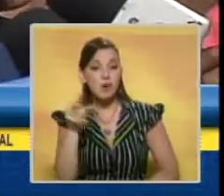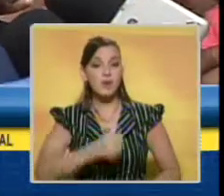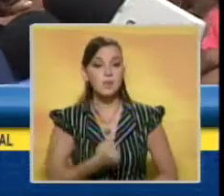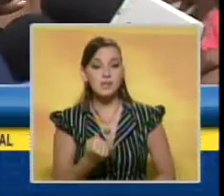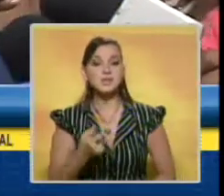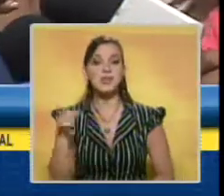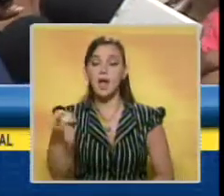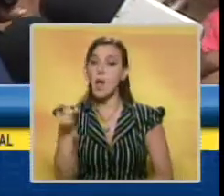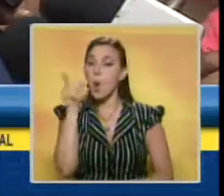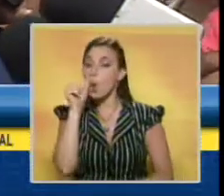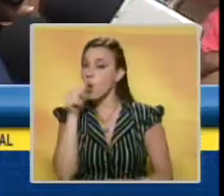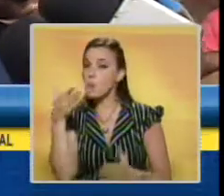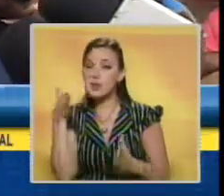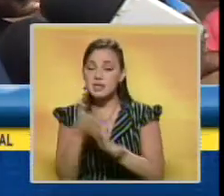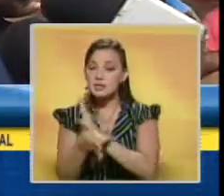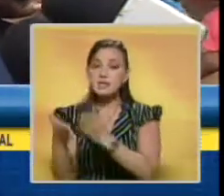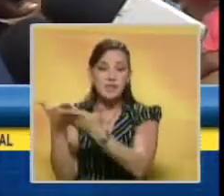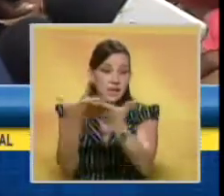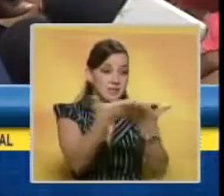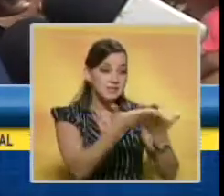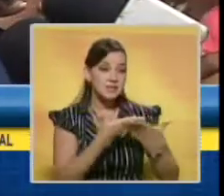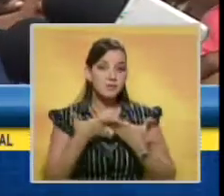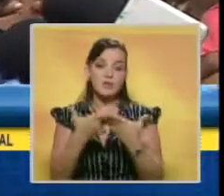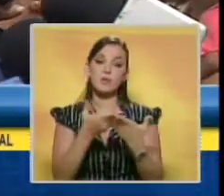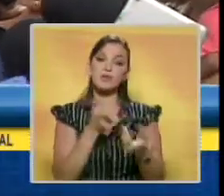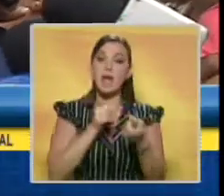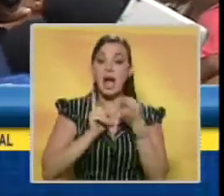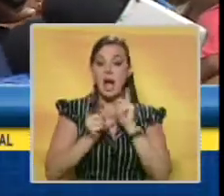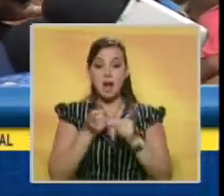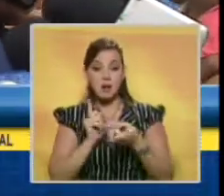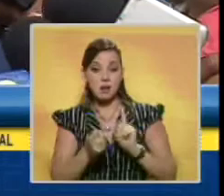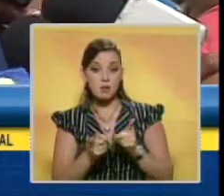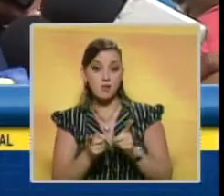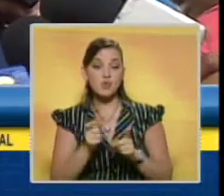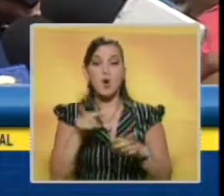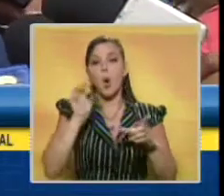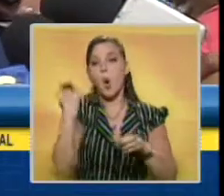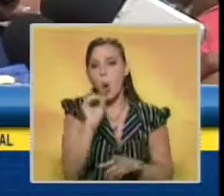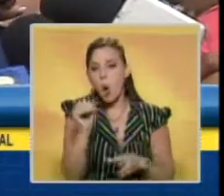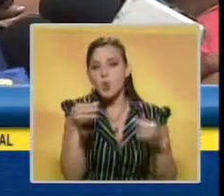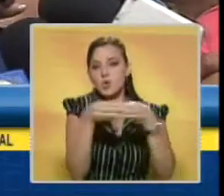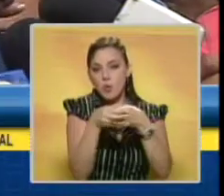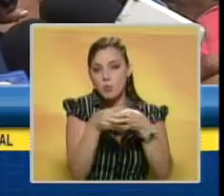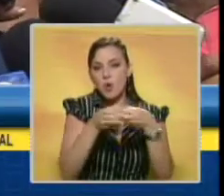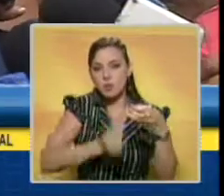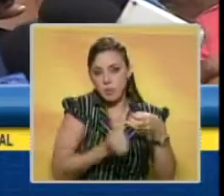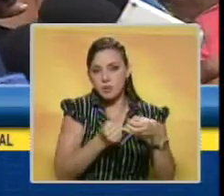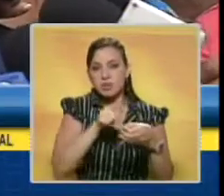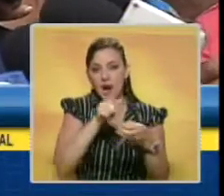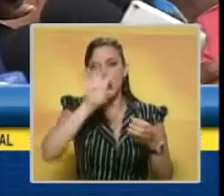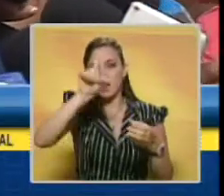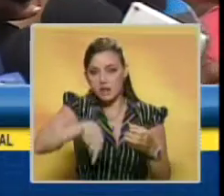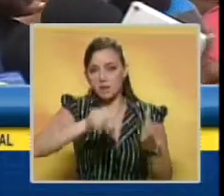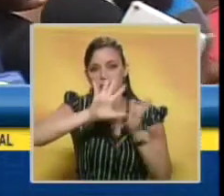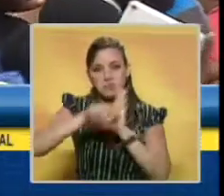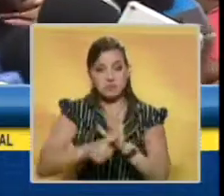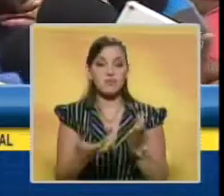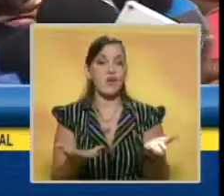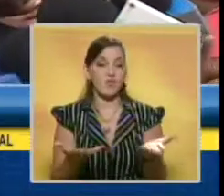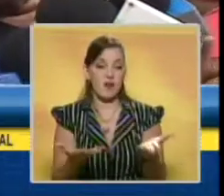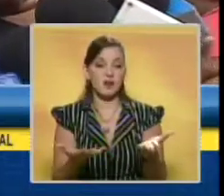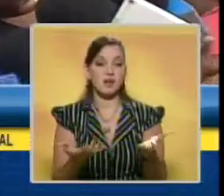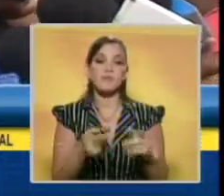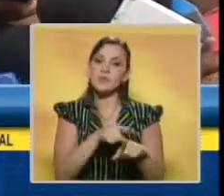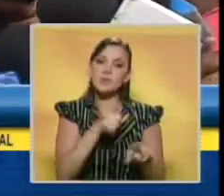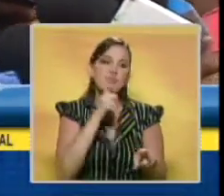para servirnos. El hecho de que lamentablemente algunos individuos o grupos delincan, el hecho de que algún individuo